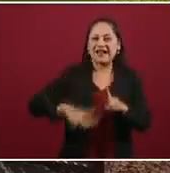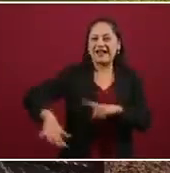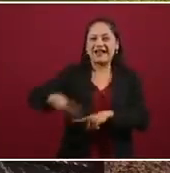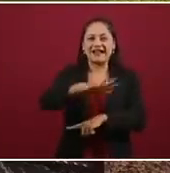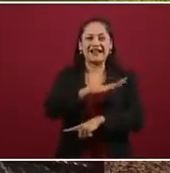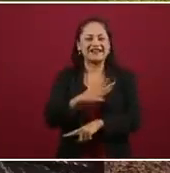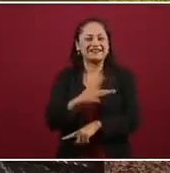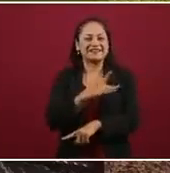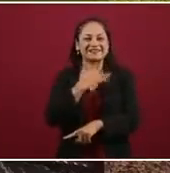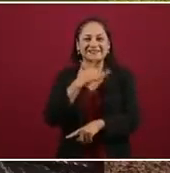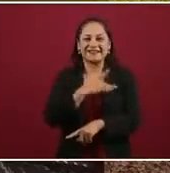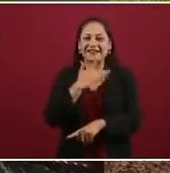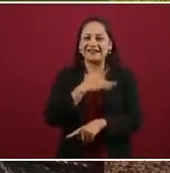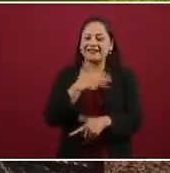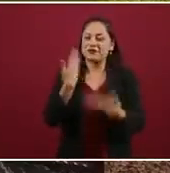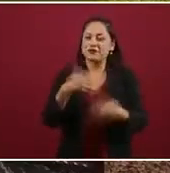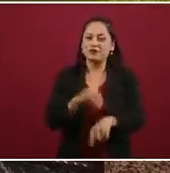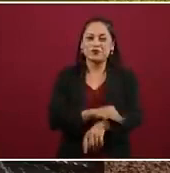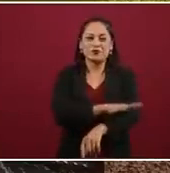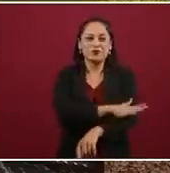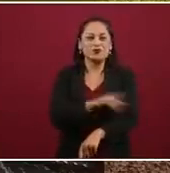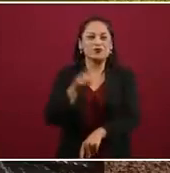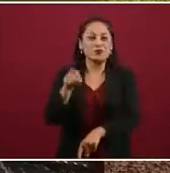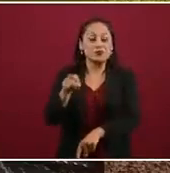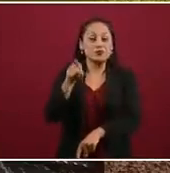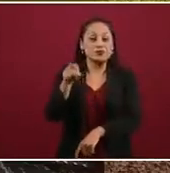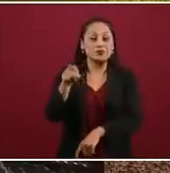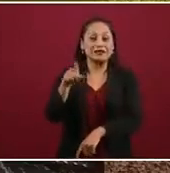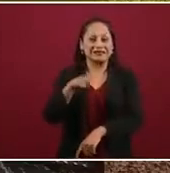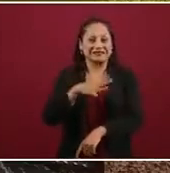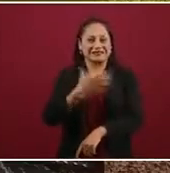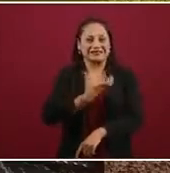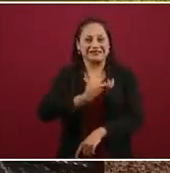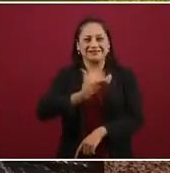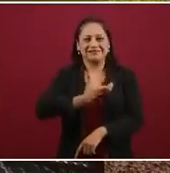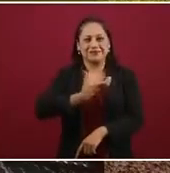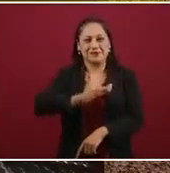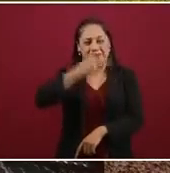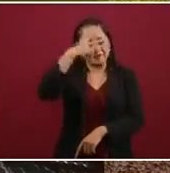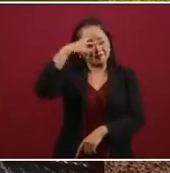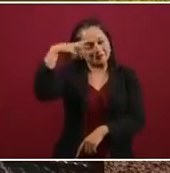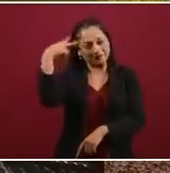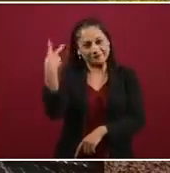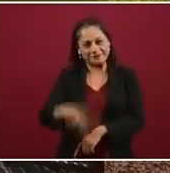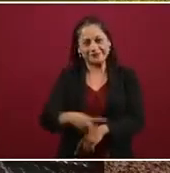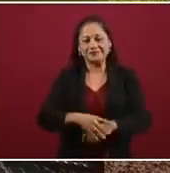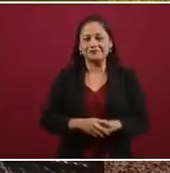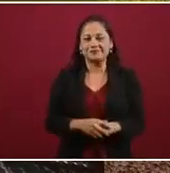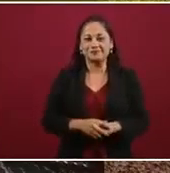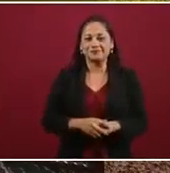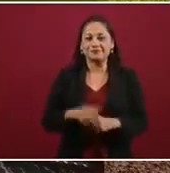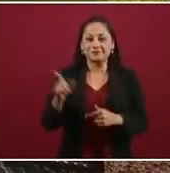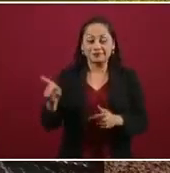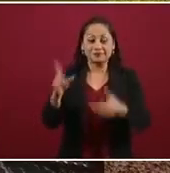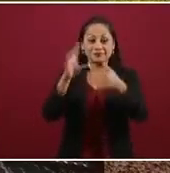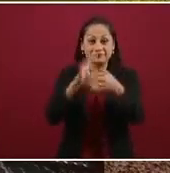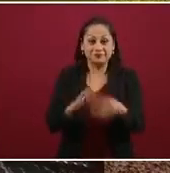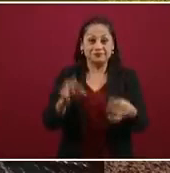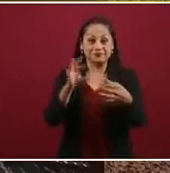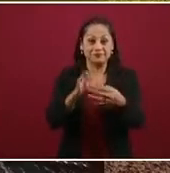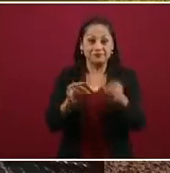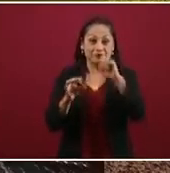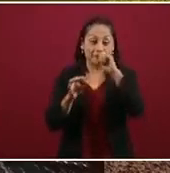tan impresionante que se está viviendo en estos momentos en el Zócalo de la Ciudad de México, con este recorrido de